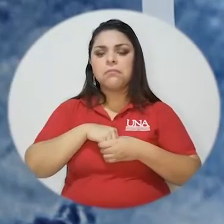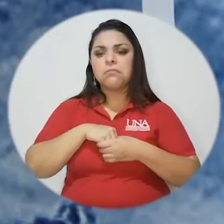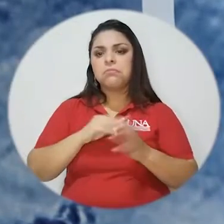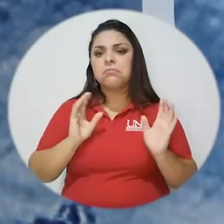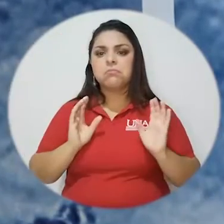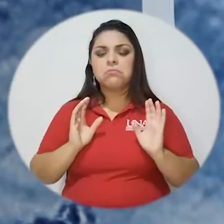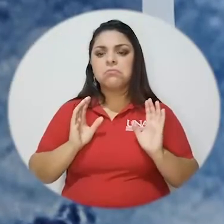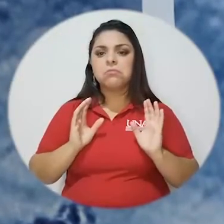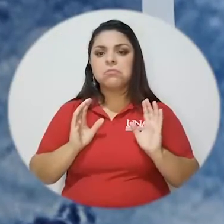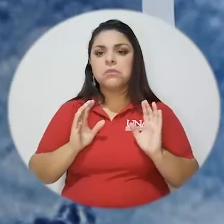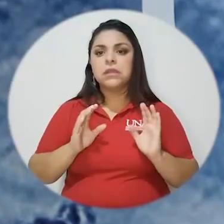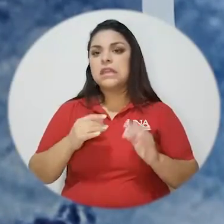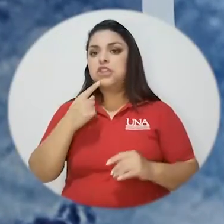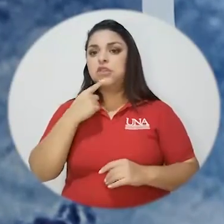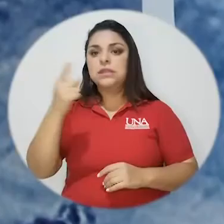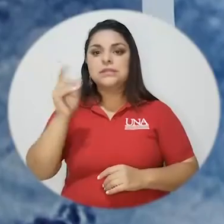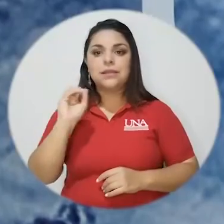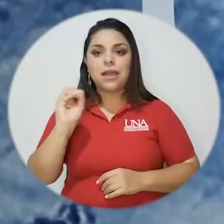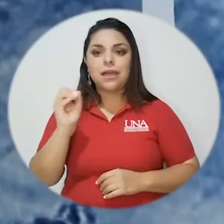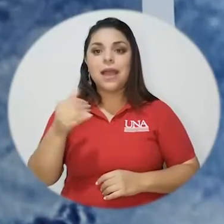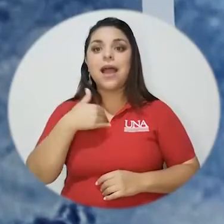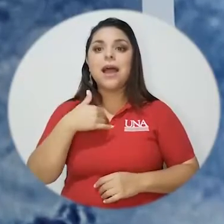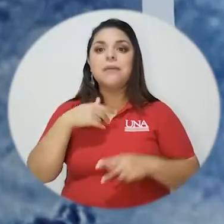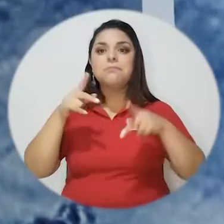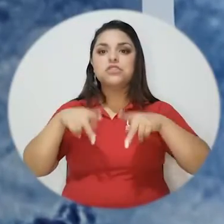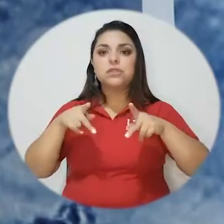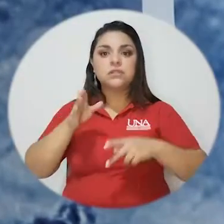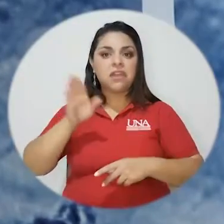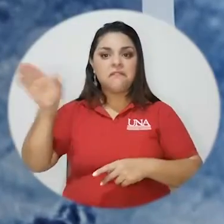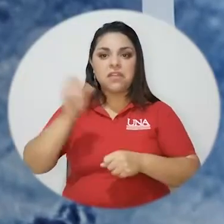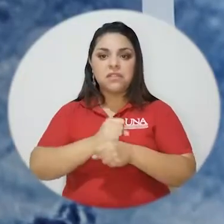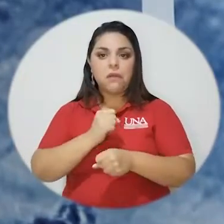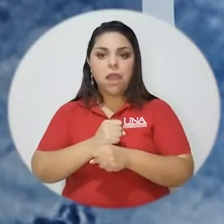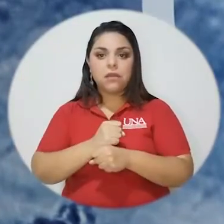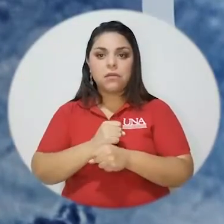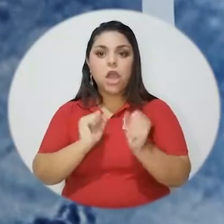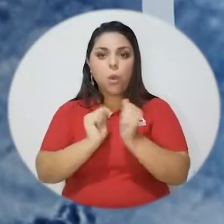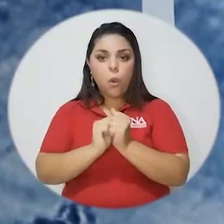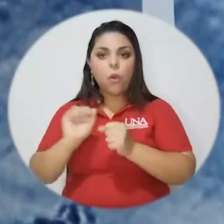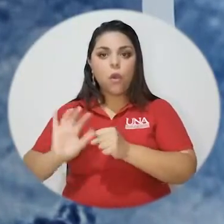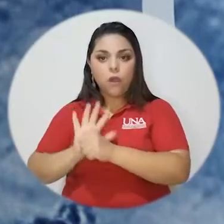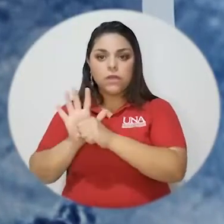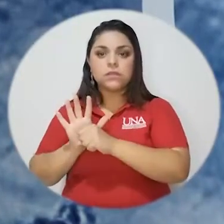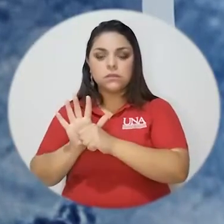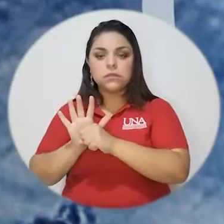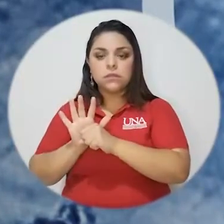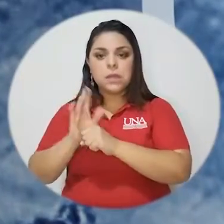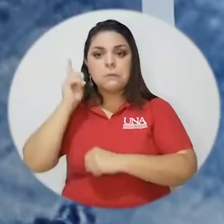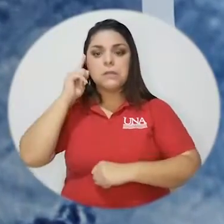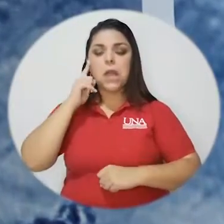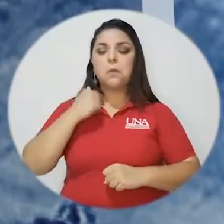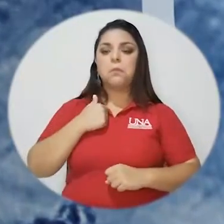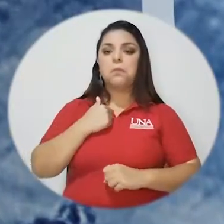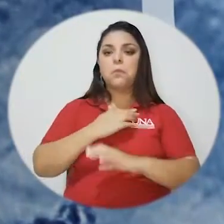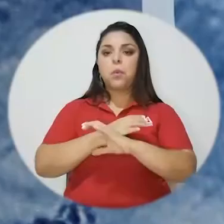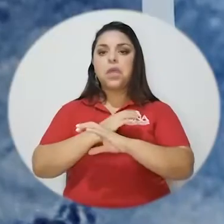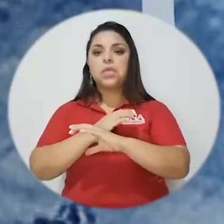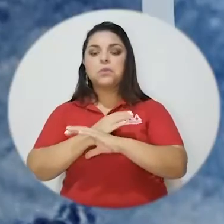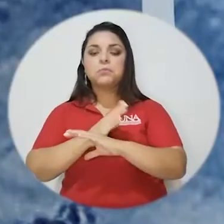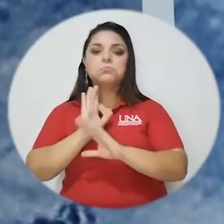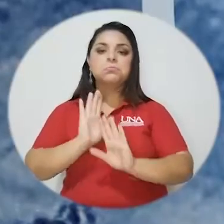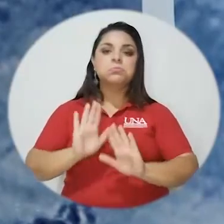levecito, no dice nada. Es más, hay gente que va a trabajar con coronavirus, ¿verdad? Así es. Entonces simplemente toman sus medidas, se aíslan o se cuidan